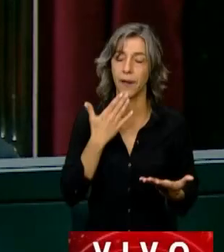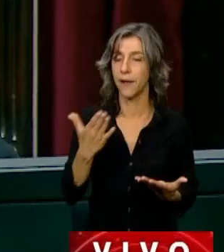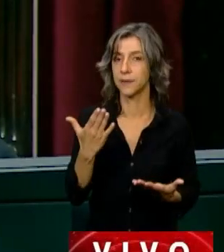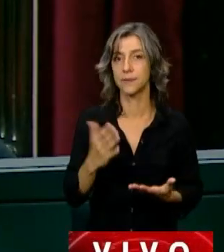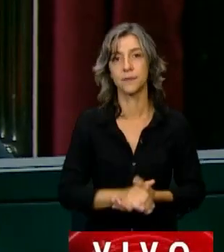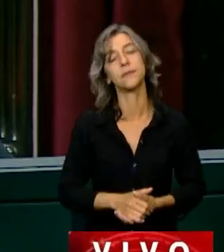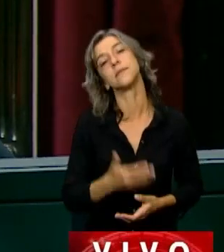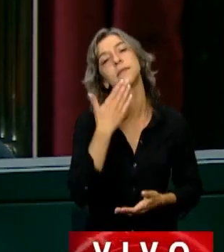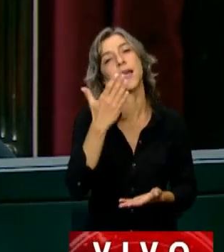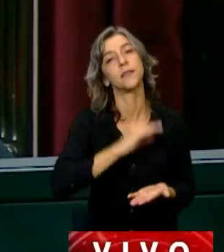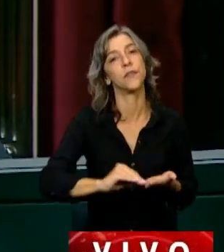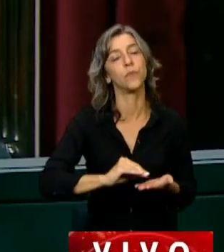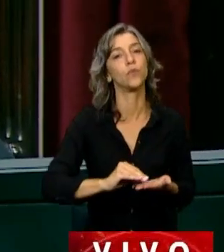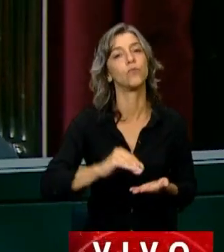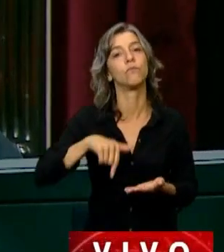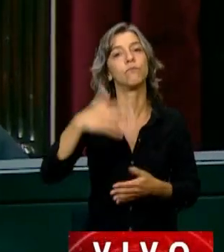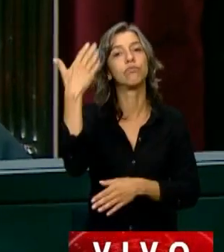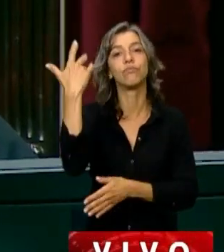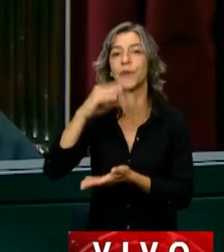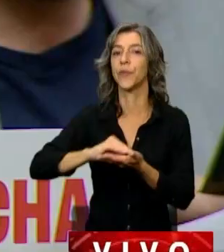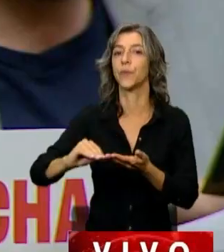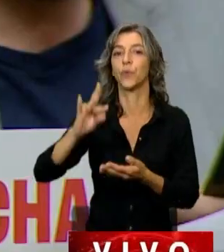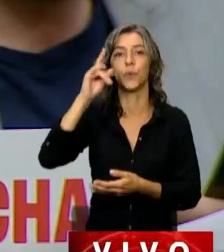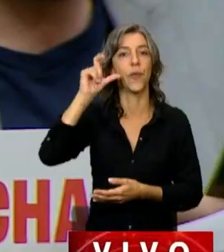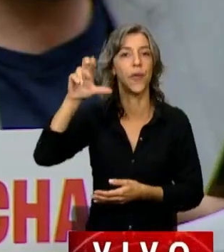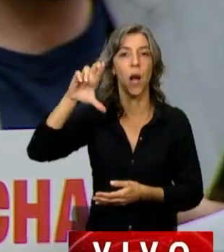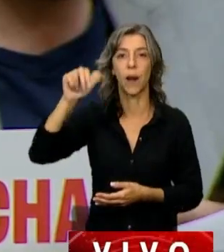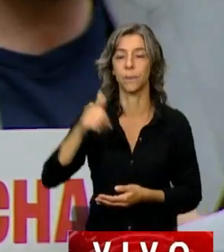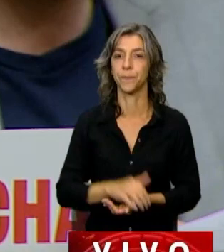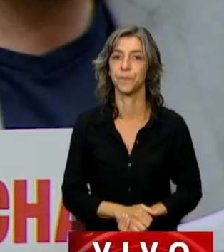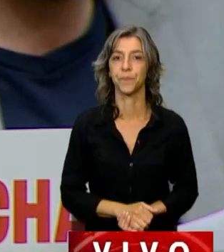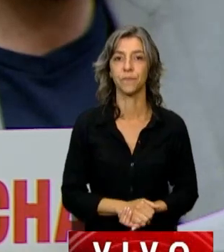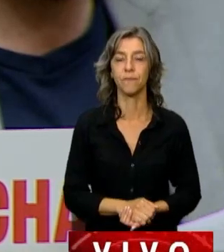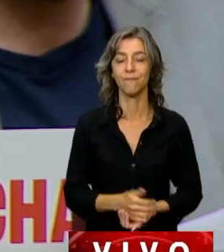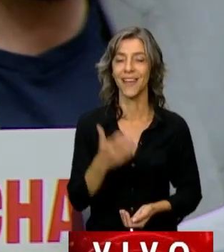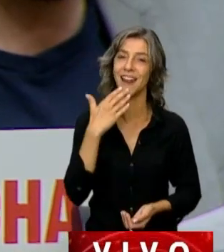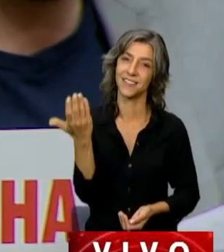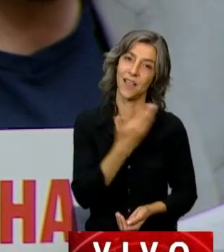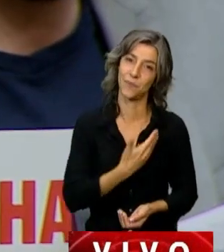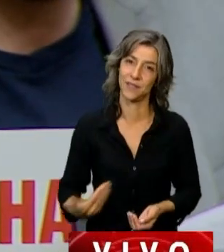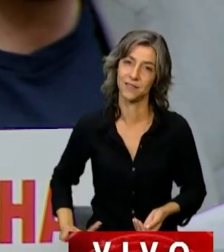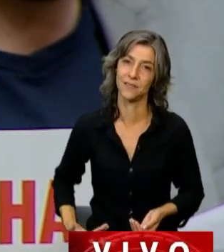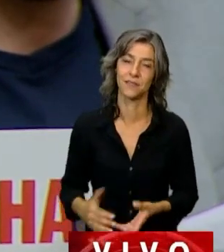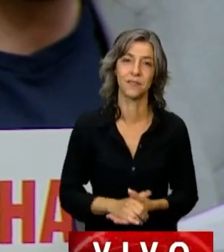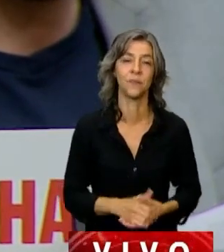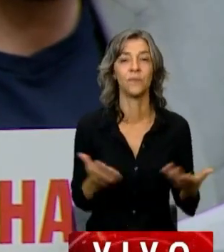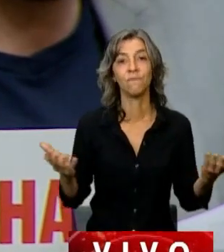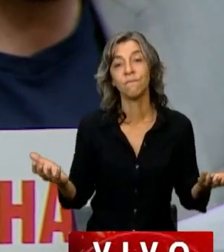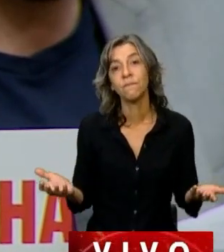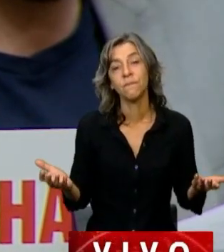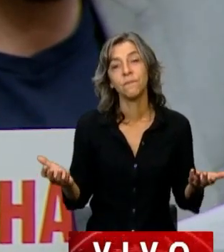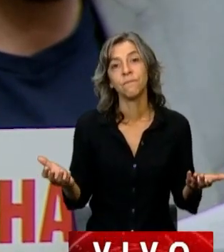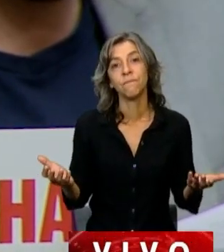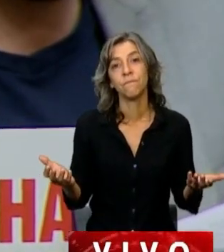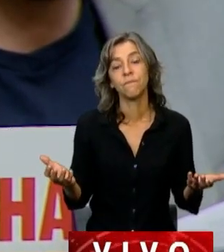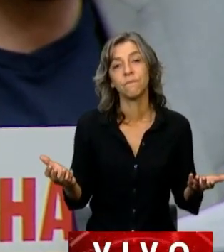Diputada Romina del Pla tiene la palabra. Gracias, presidente. Bueno, en primer lugar, por